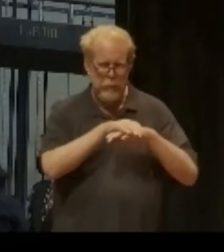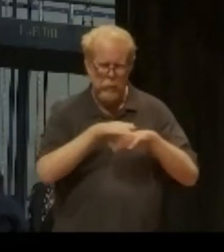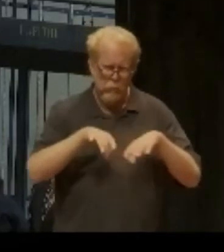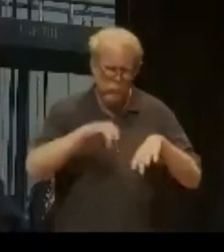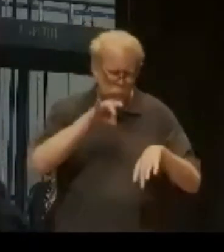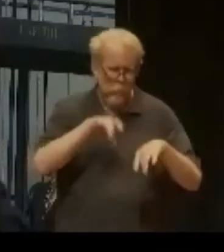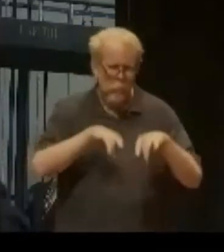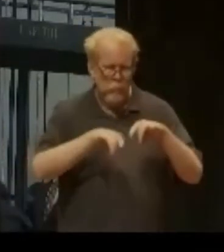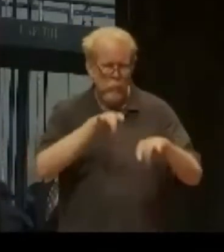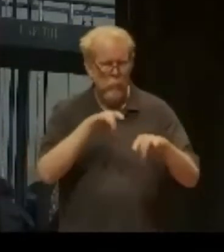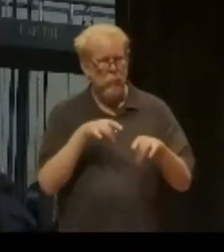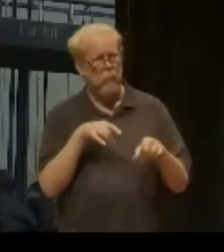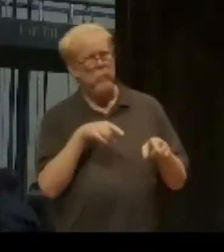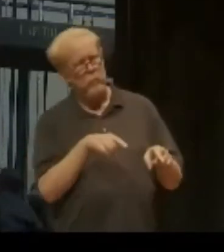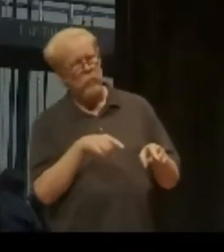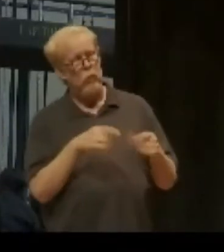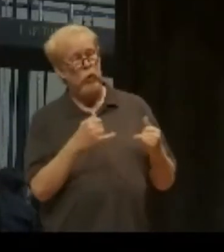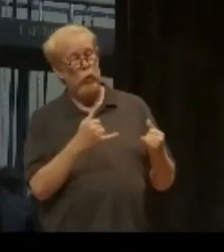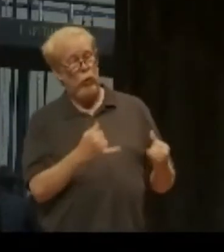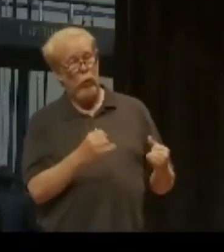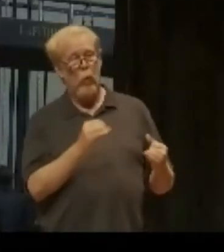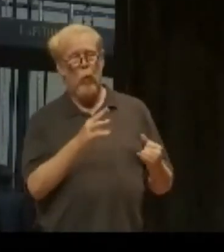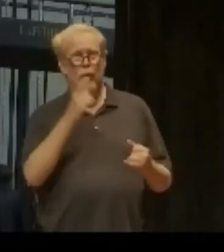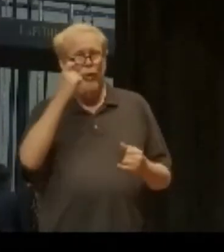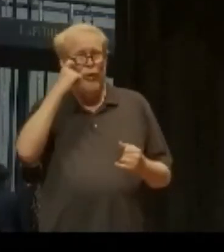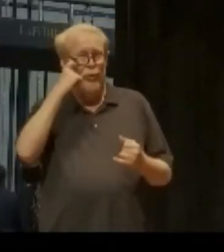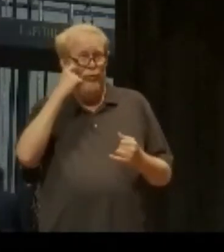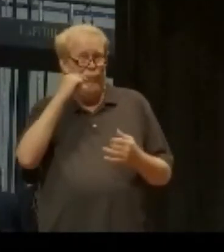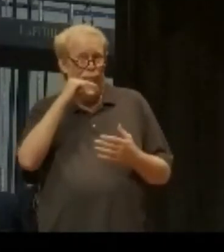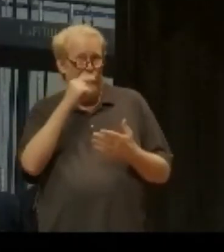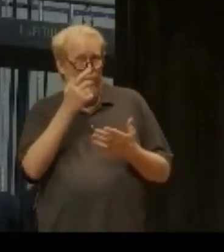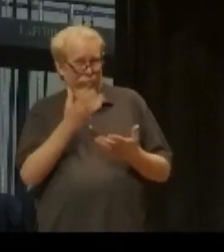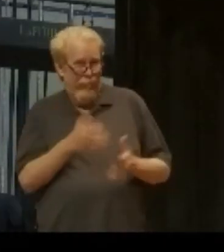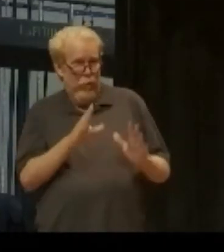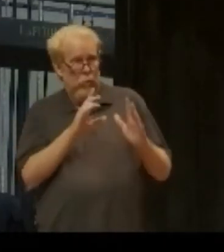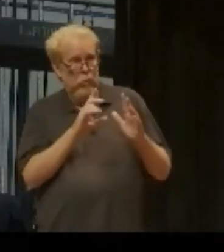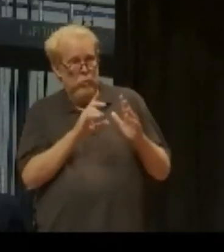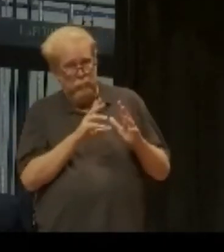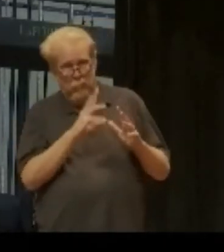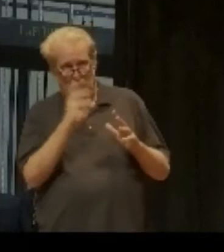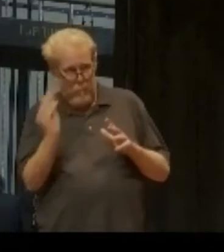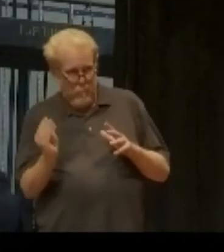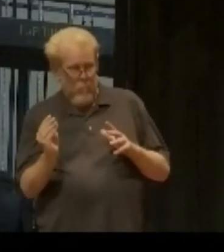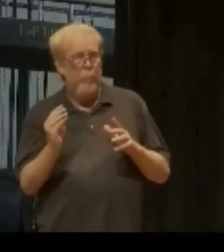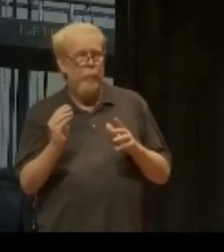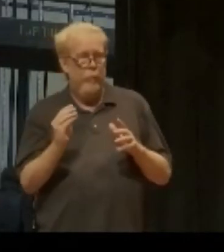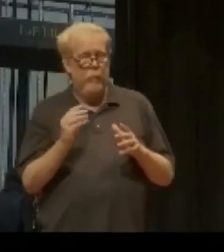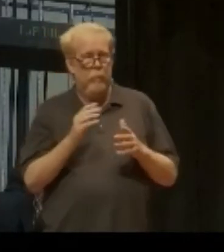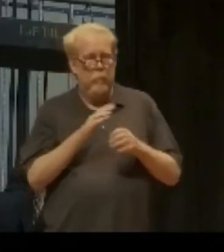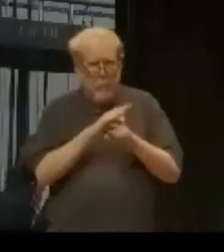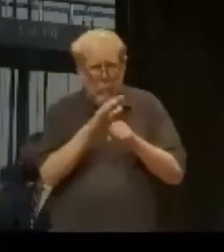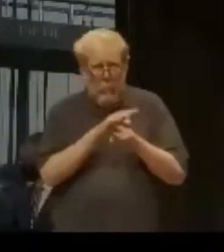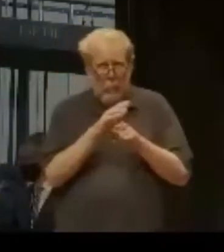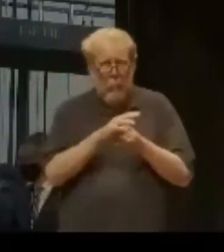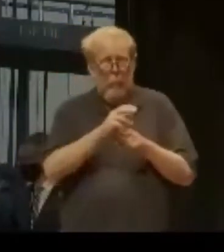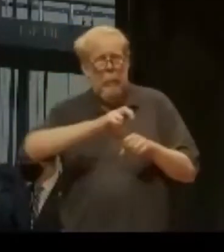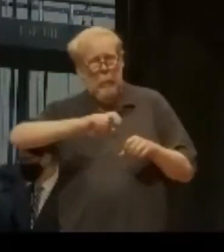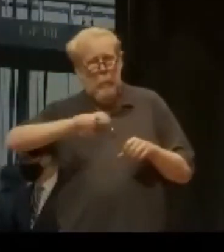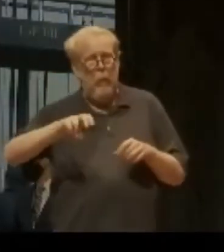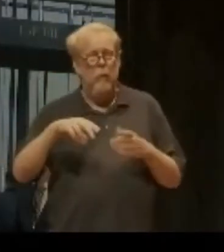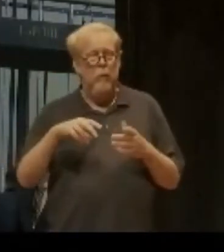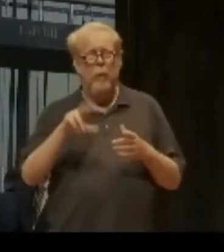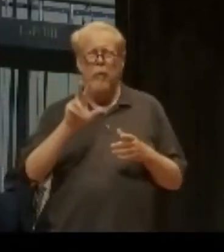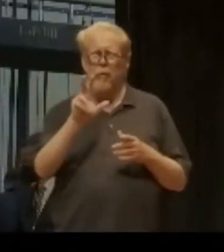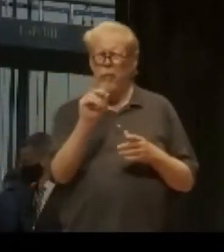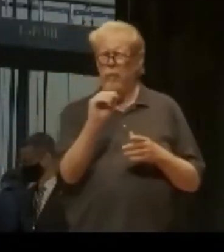lengua, ya sea actualmente o estudiantes que acaban de salir de ese programa porque aprendieron suficiente inglés para salir del programa, había